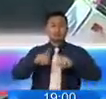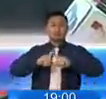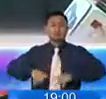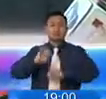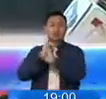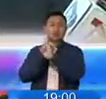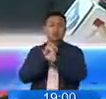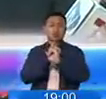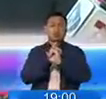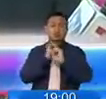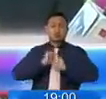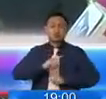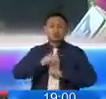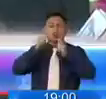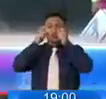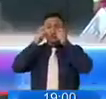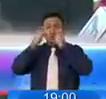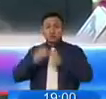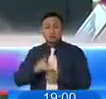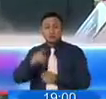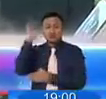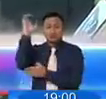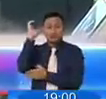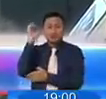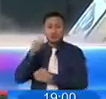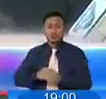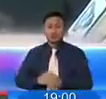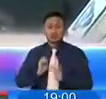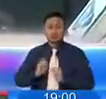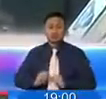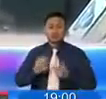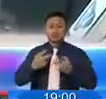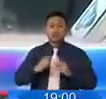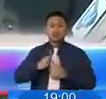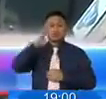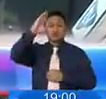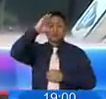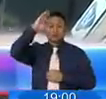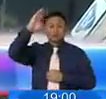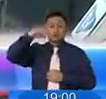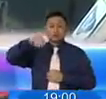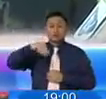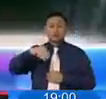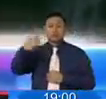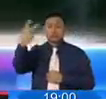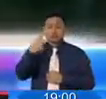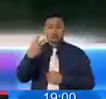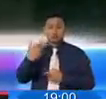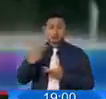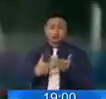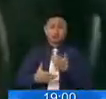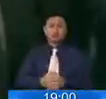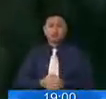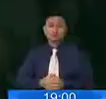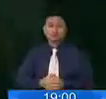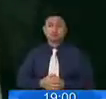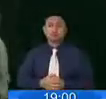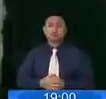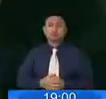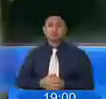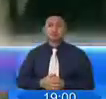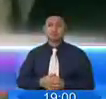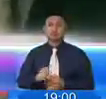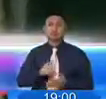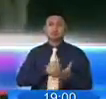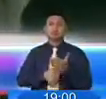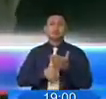interinstitucionales, tanto con la Fiscalía de Colombia como también con las policías de los dos países. Simultáneamente a la reunión, la ministra